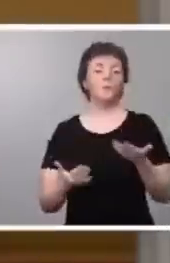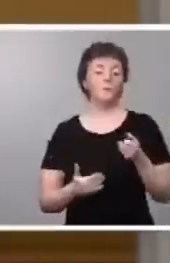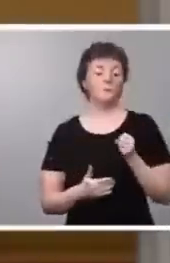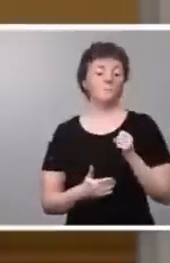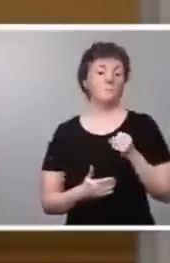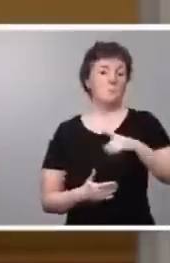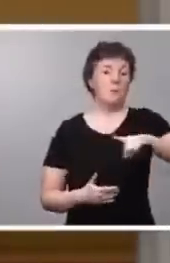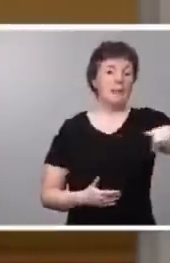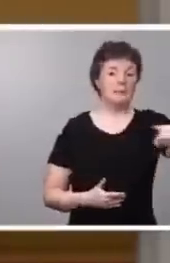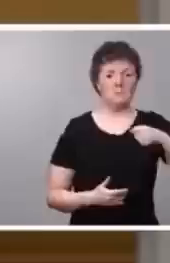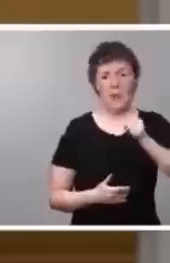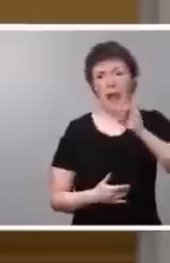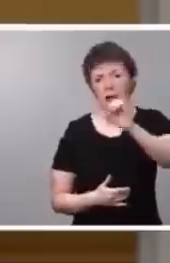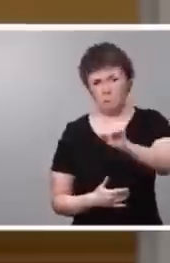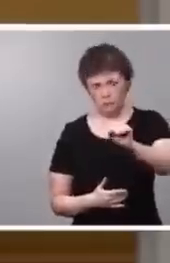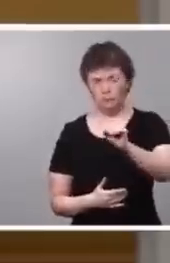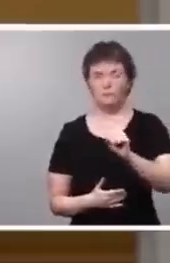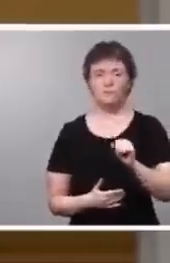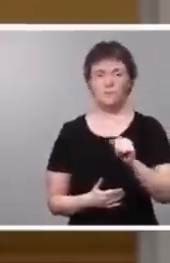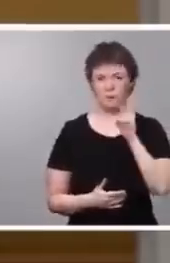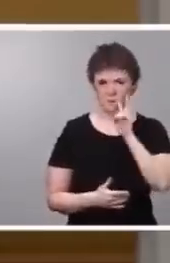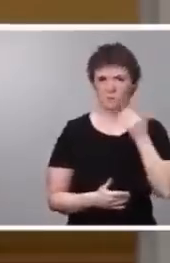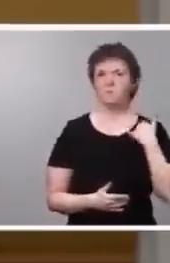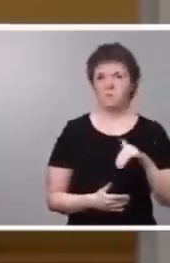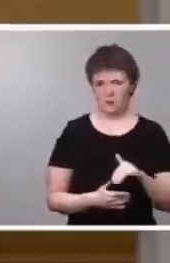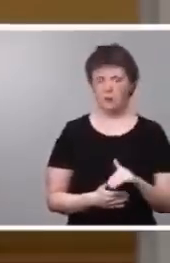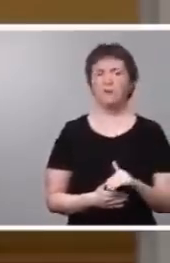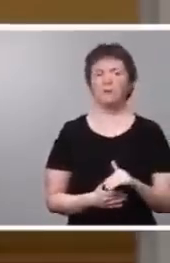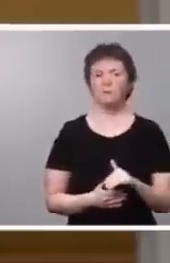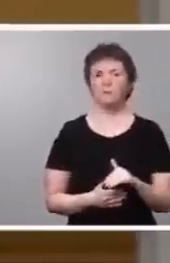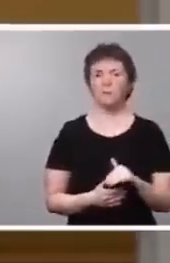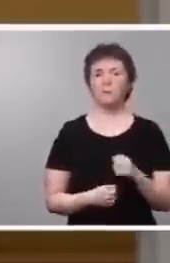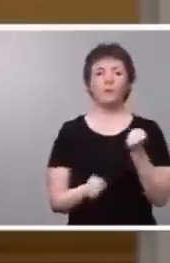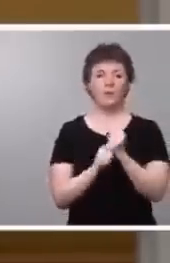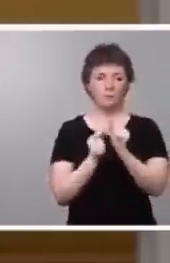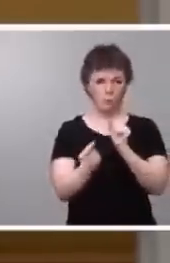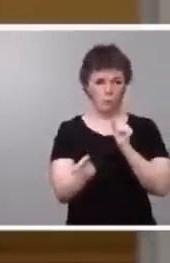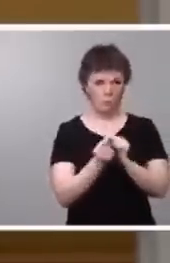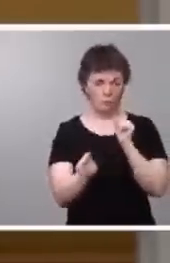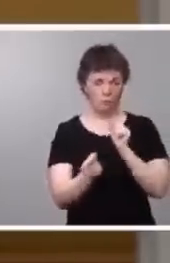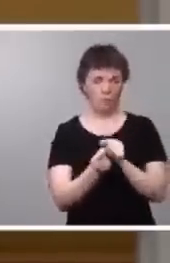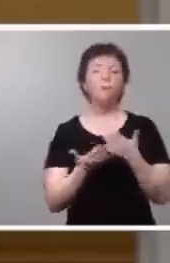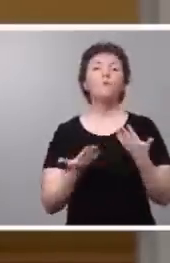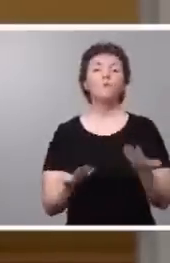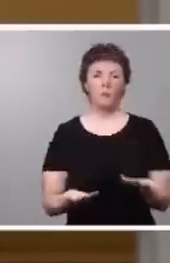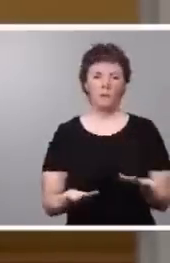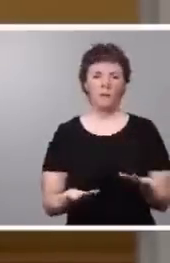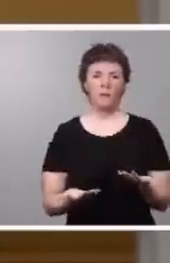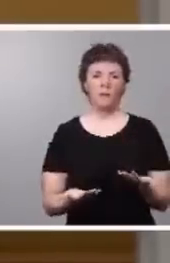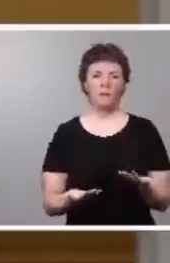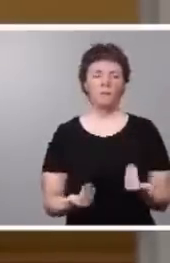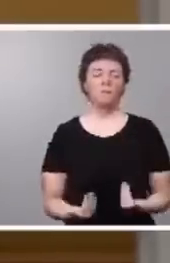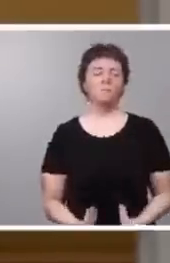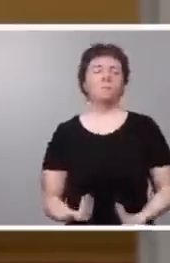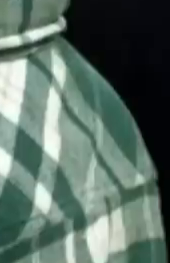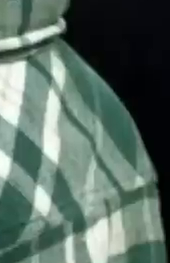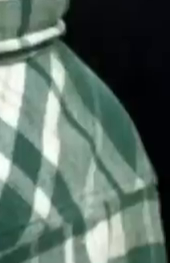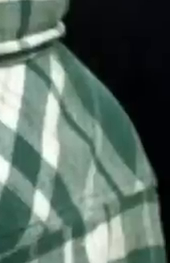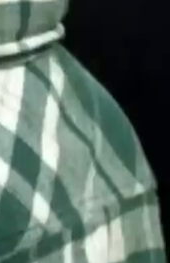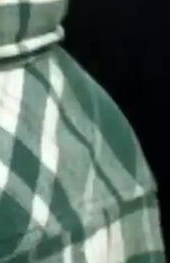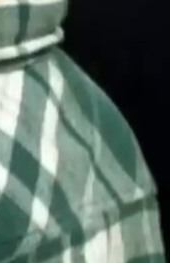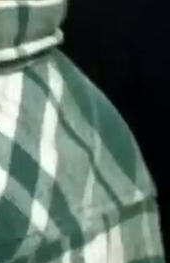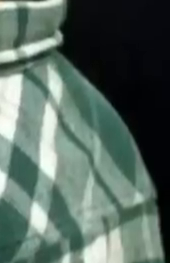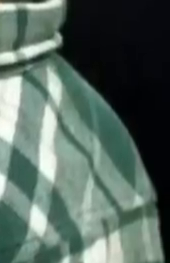en un país en el que imperará el sentido común el actual presidente del gobierno pedro sánchez no obtendría ni un solo voto en las próximas elecciones generales